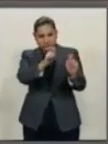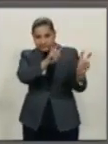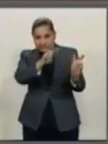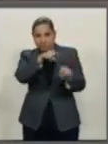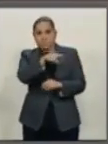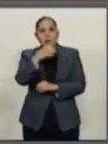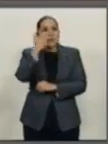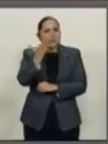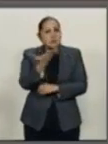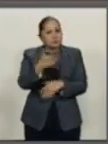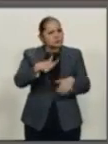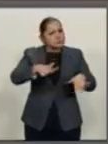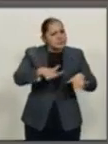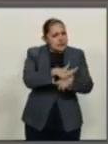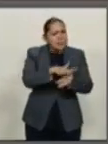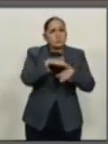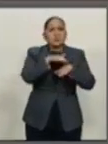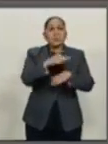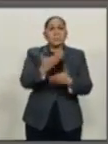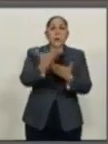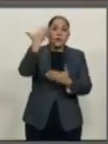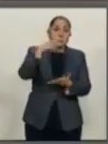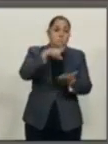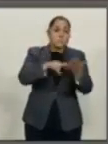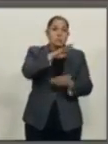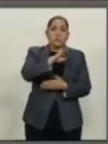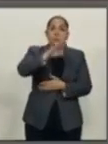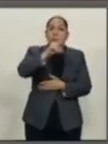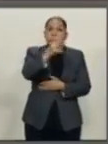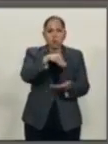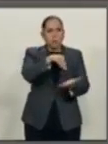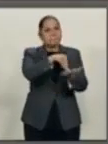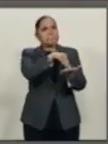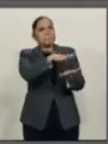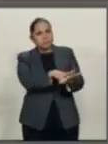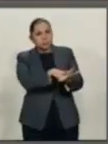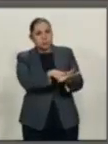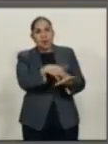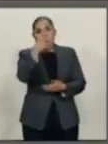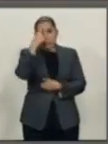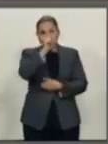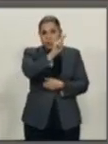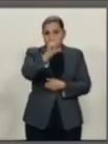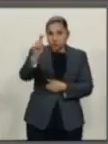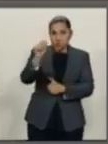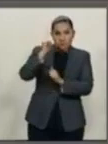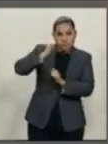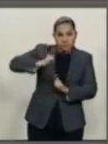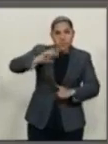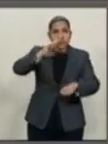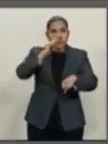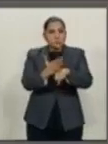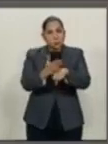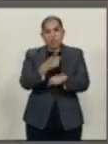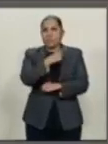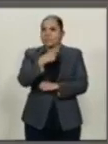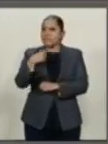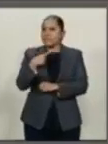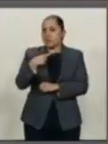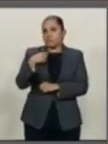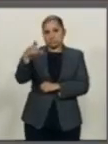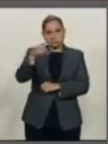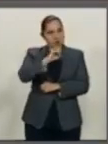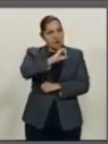de 1998 para que los directores de las entidades paraestatales tuvieran que cumplir